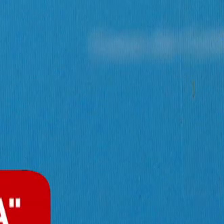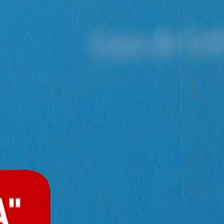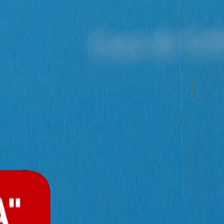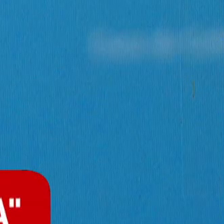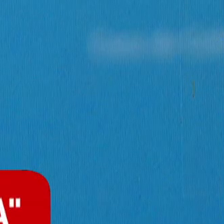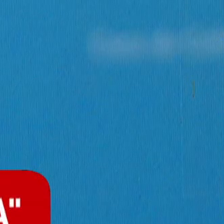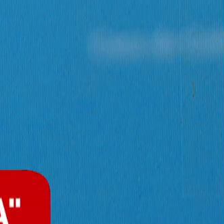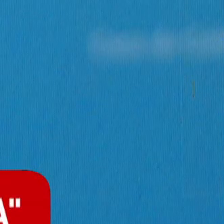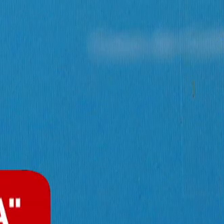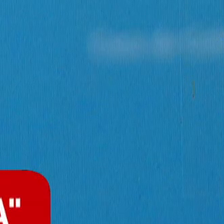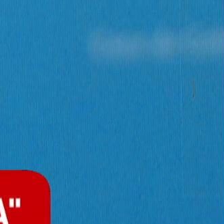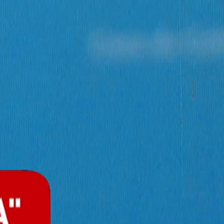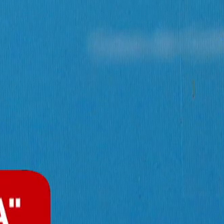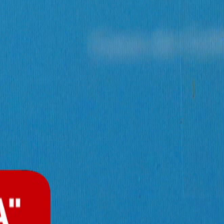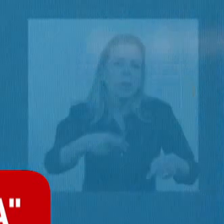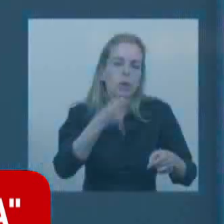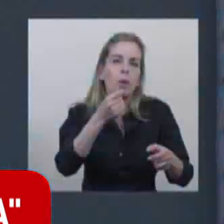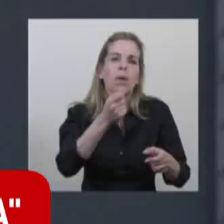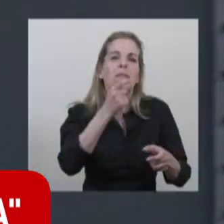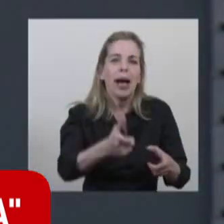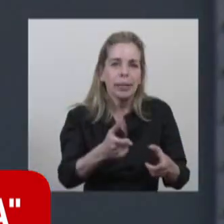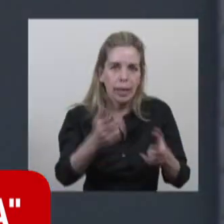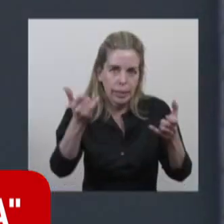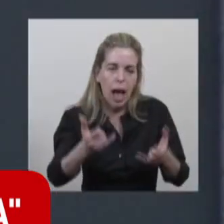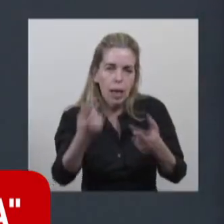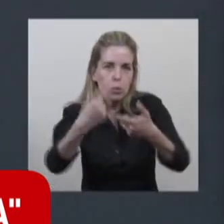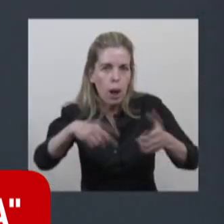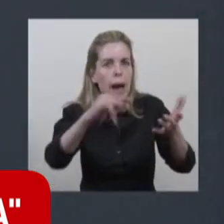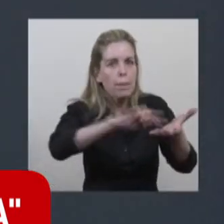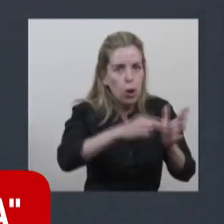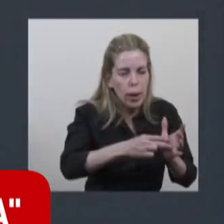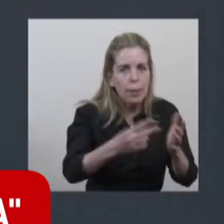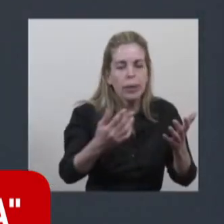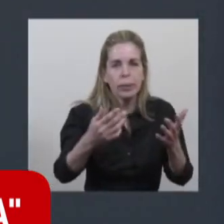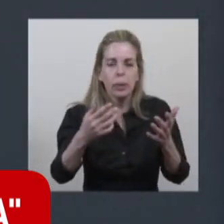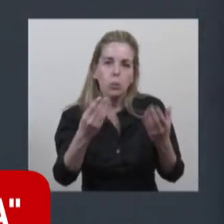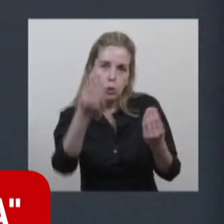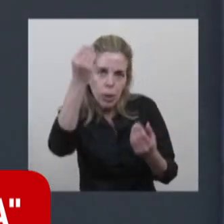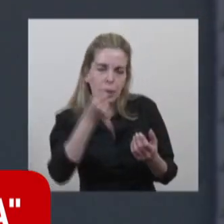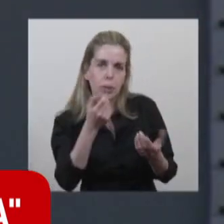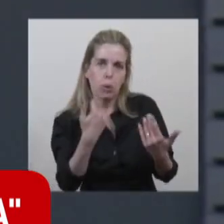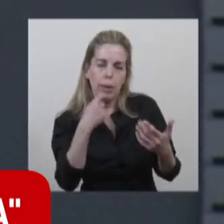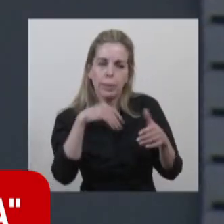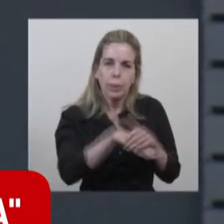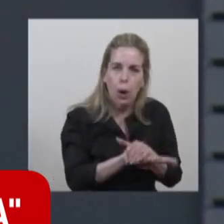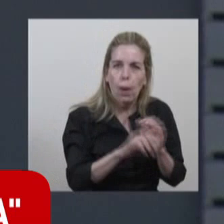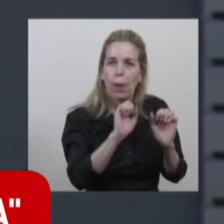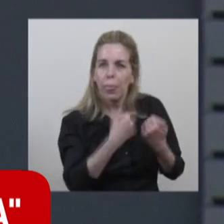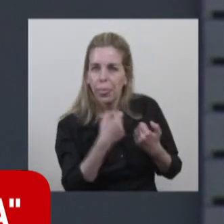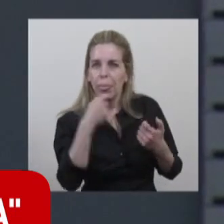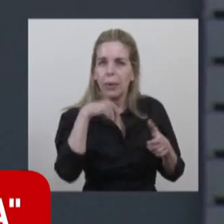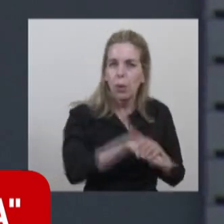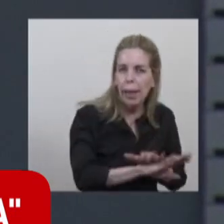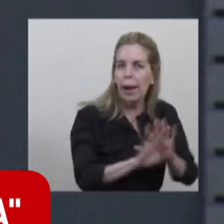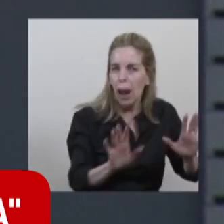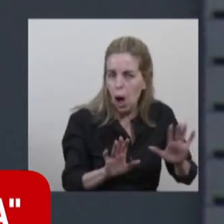Aires? Mira, yo lo que creo es que nosotros detectamos, así como seguramente hay